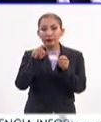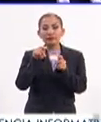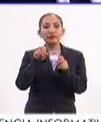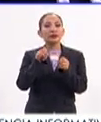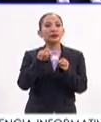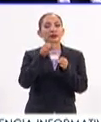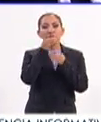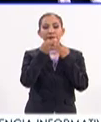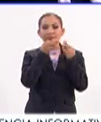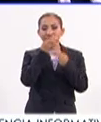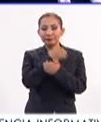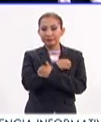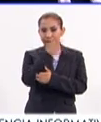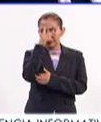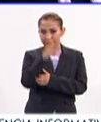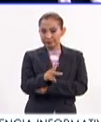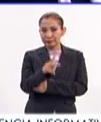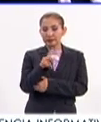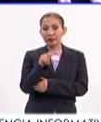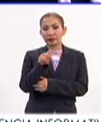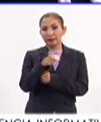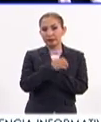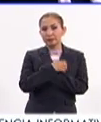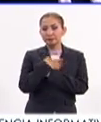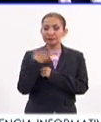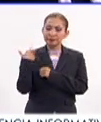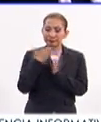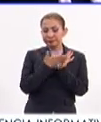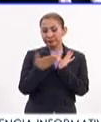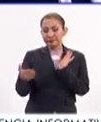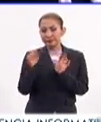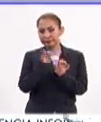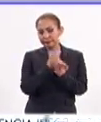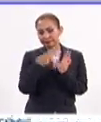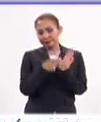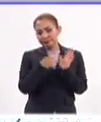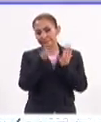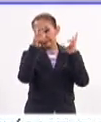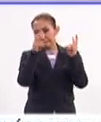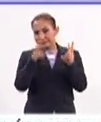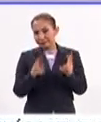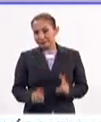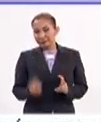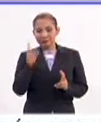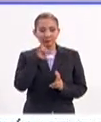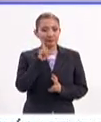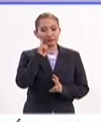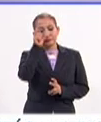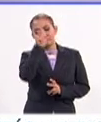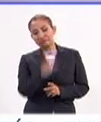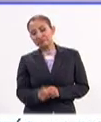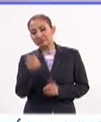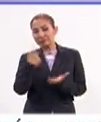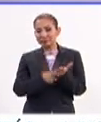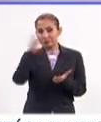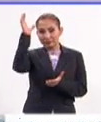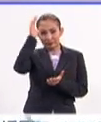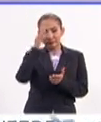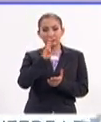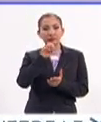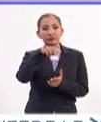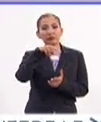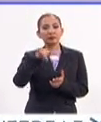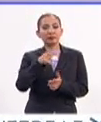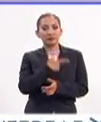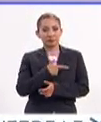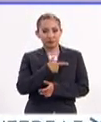Educación de México, Educación Educativa, que nos ha traído pues a lo largo de estas semanas pues interesantísimos perfiles de mujeres en la ciencia. Bonnie, gracias, muy buenos